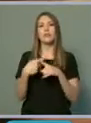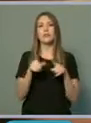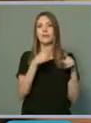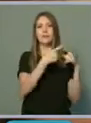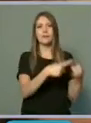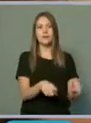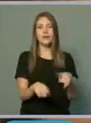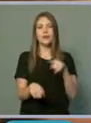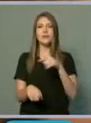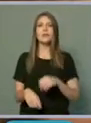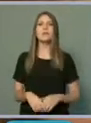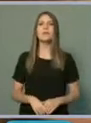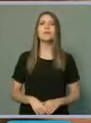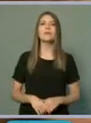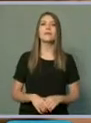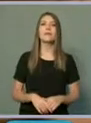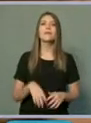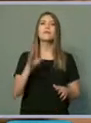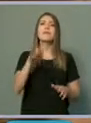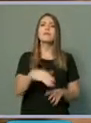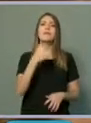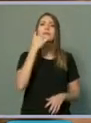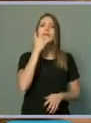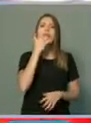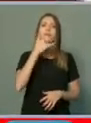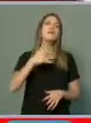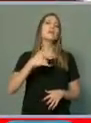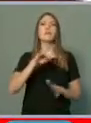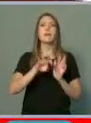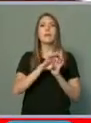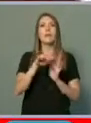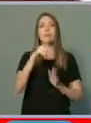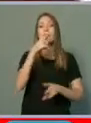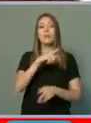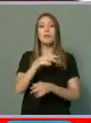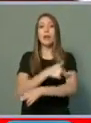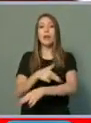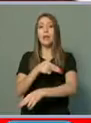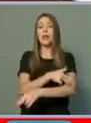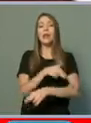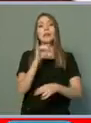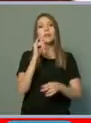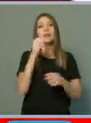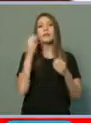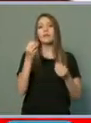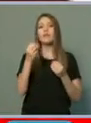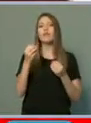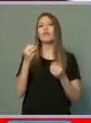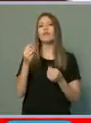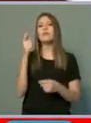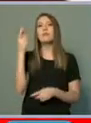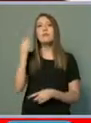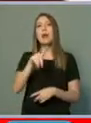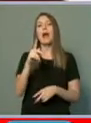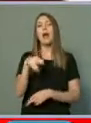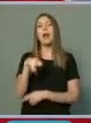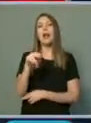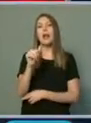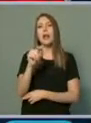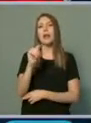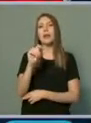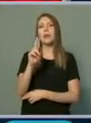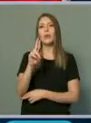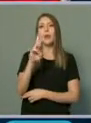Ok. Oye, Valente, y por ejemplo, me imagino que es todo un trámite el poder hacer la naturalización, ¿no? Pero, ¿cuáles son los